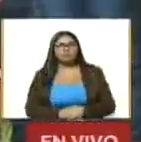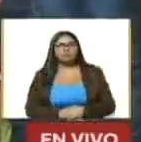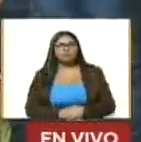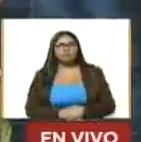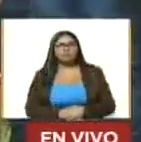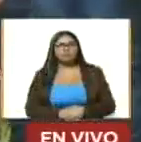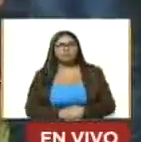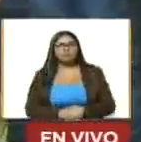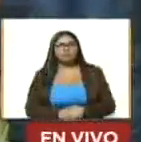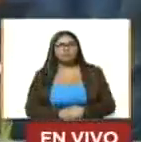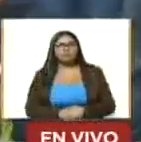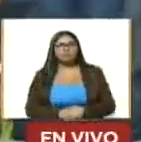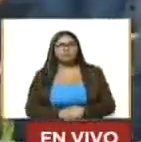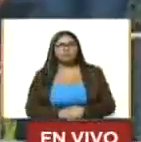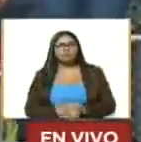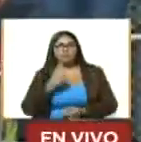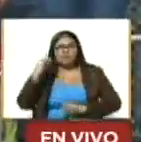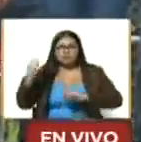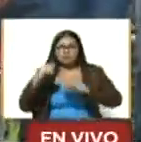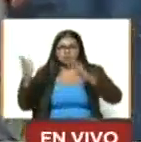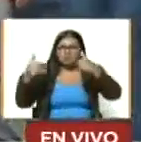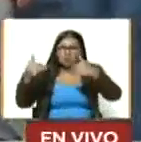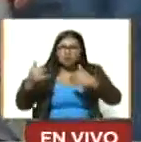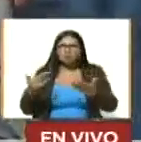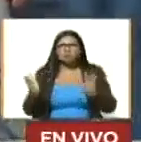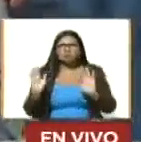Ah, que, acérquese para acá, pues.